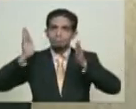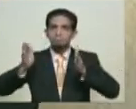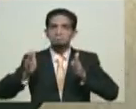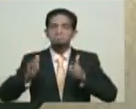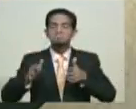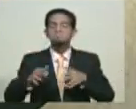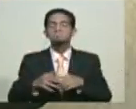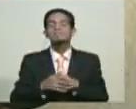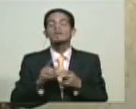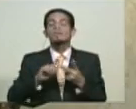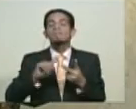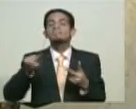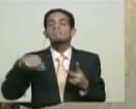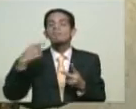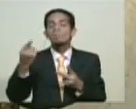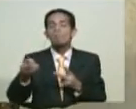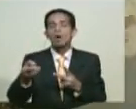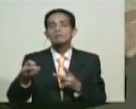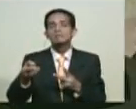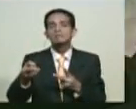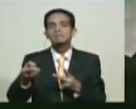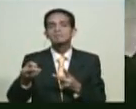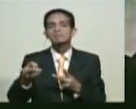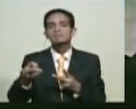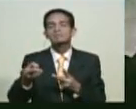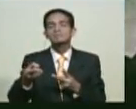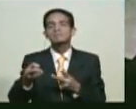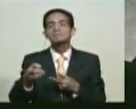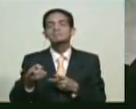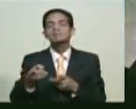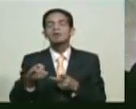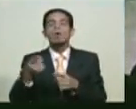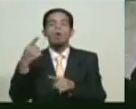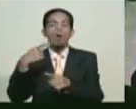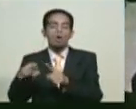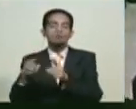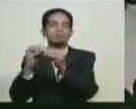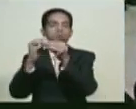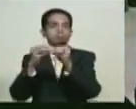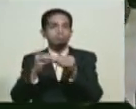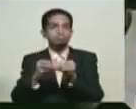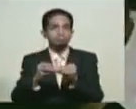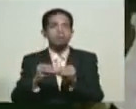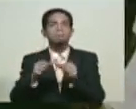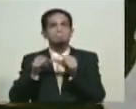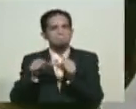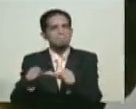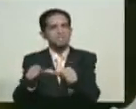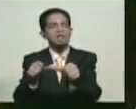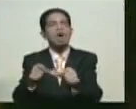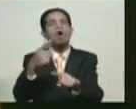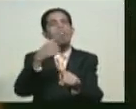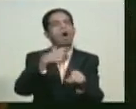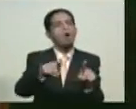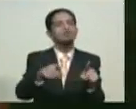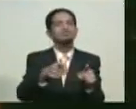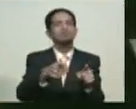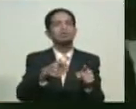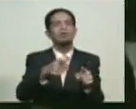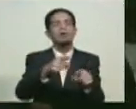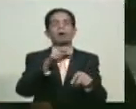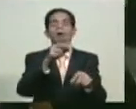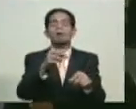Luego, en el periodo del punto fijismo, algunos de esos proyectos se mantuvieron, otros se abandonaron. Y en el